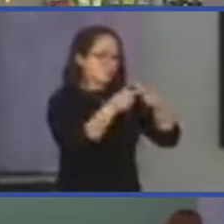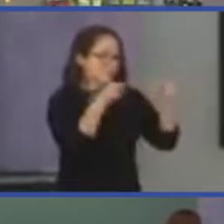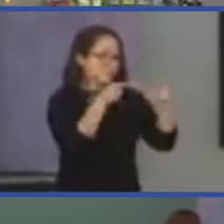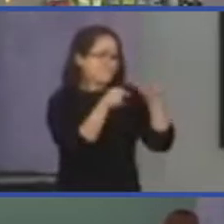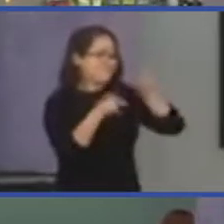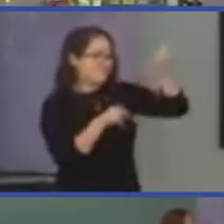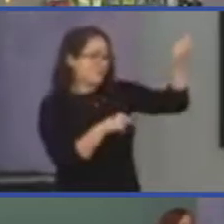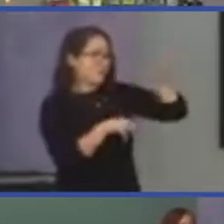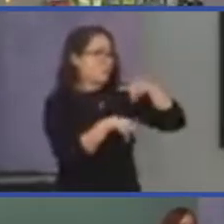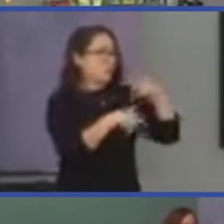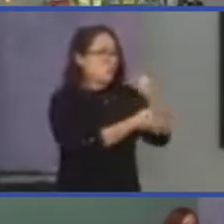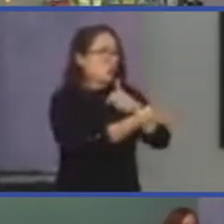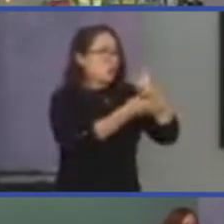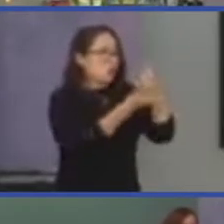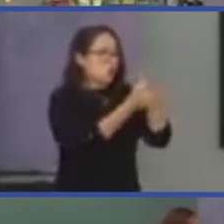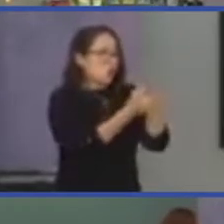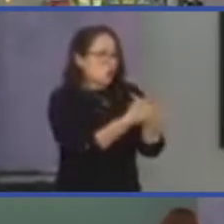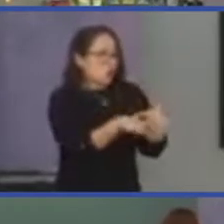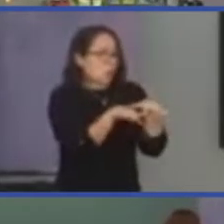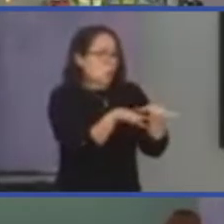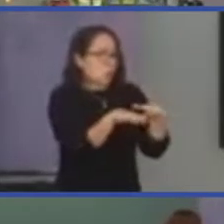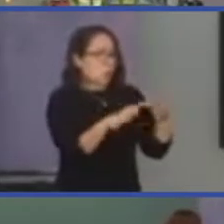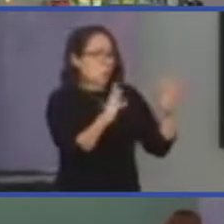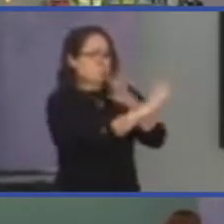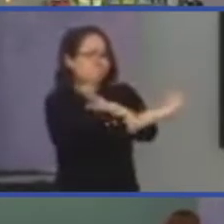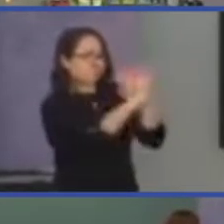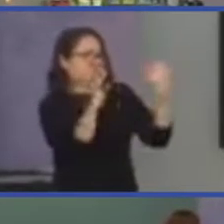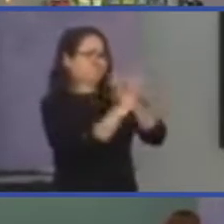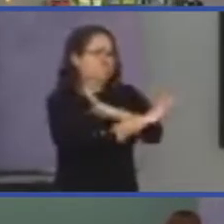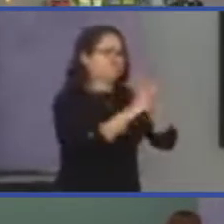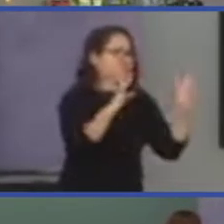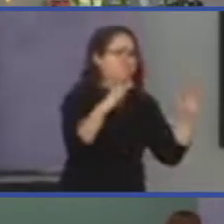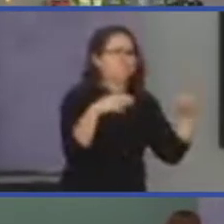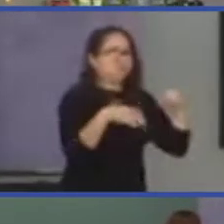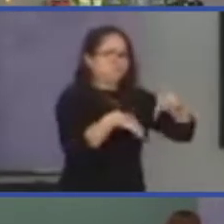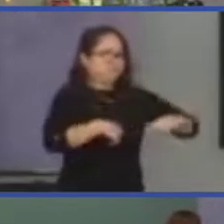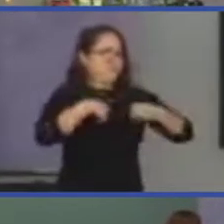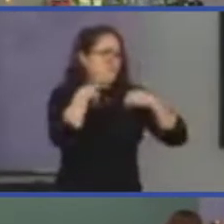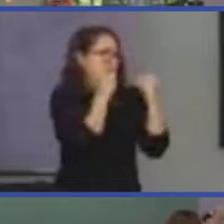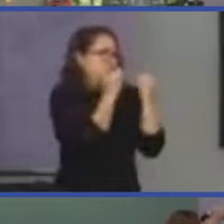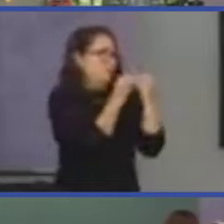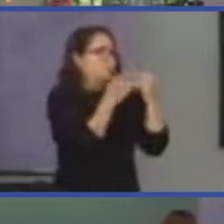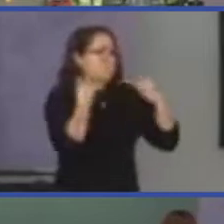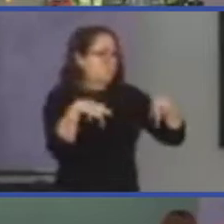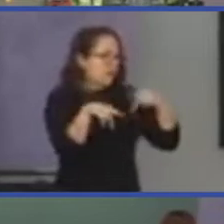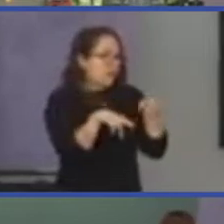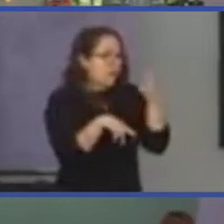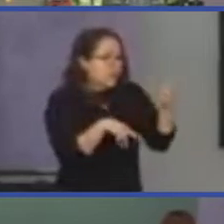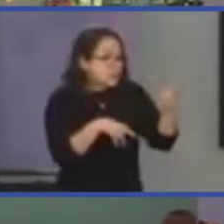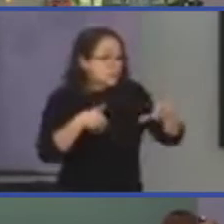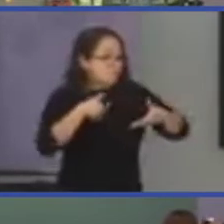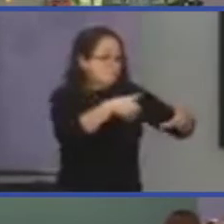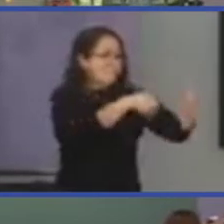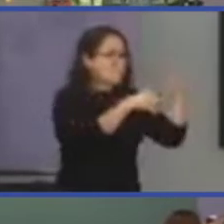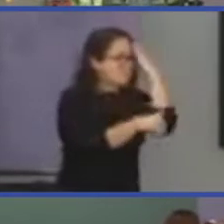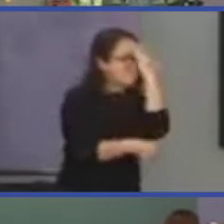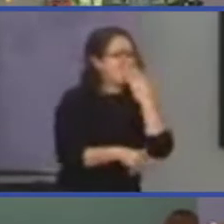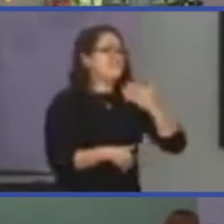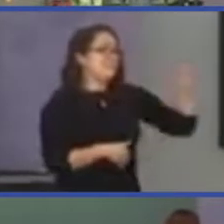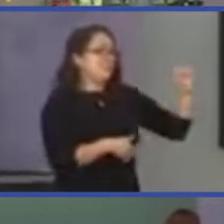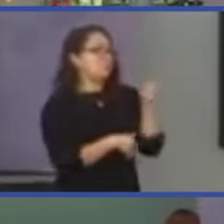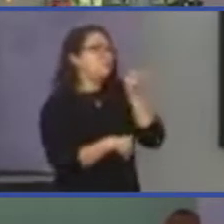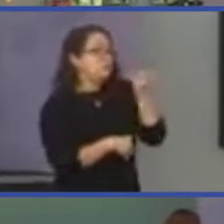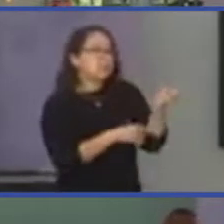más vivas de todo el mundo. Y este es el cruce más famoso del mundo porque hay cruces por todas las